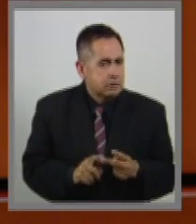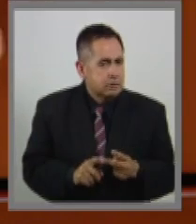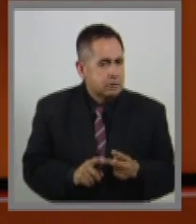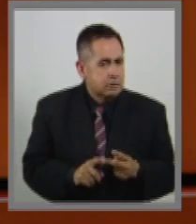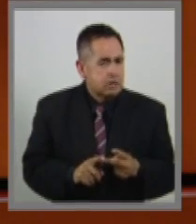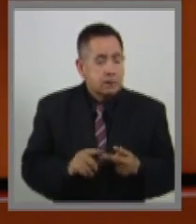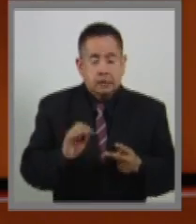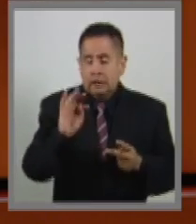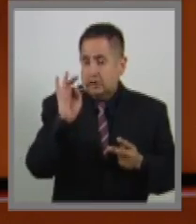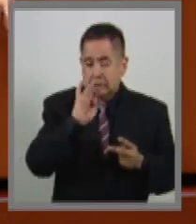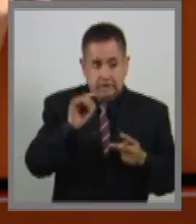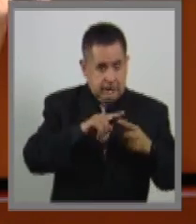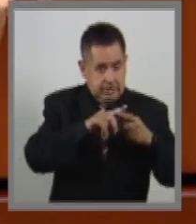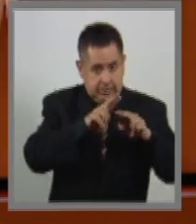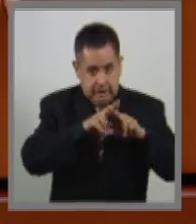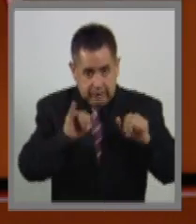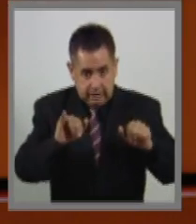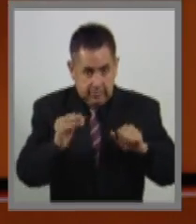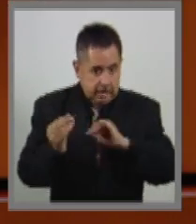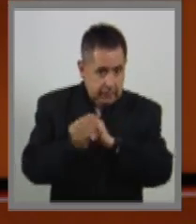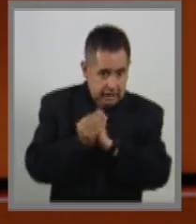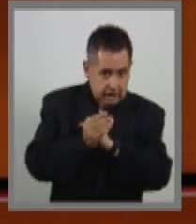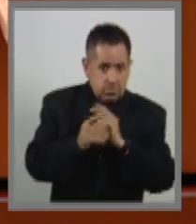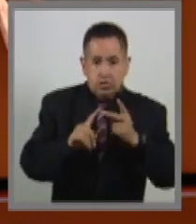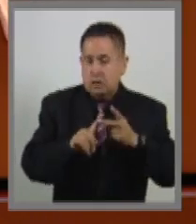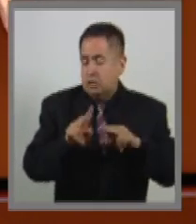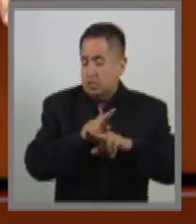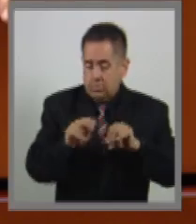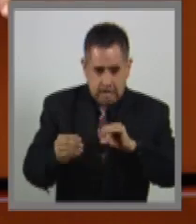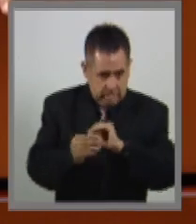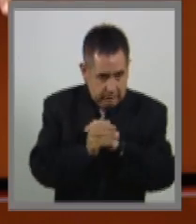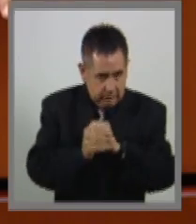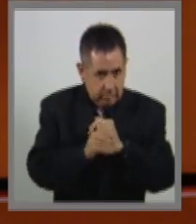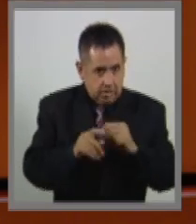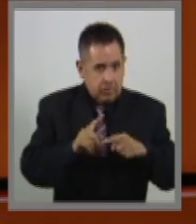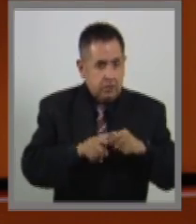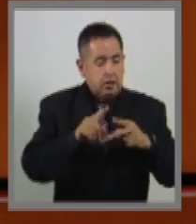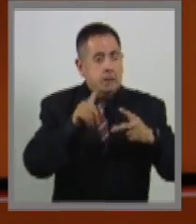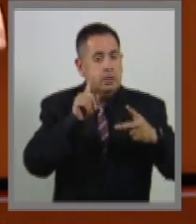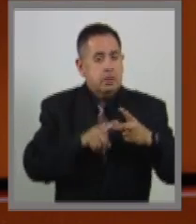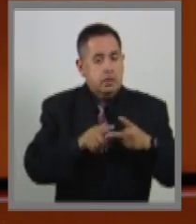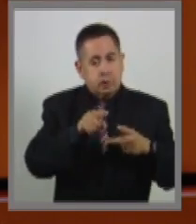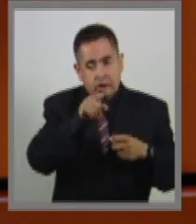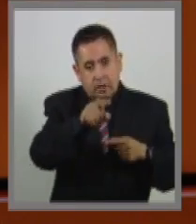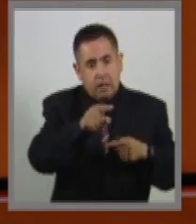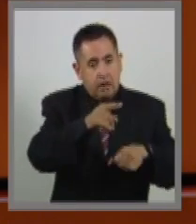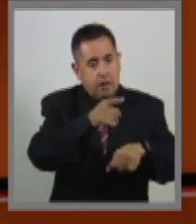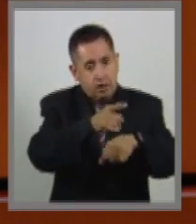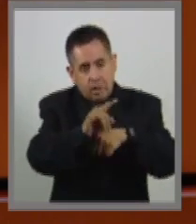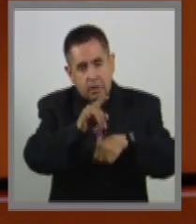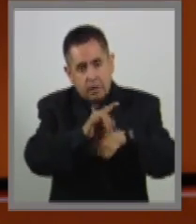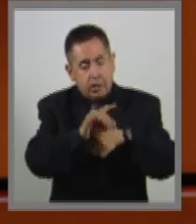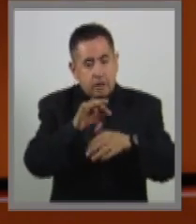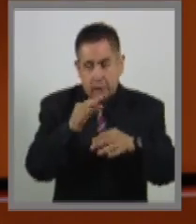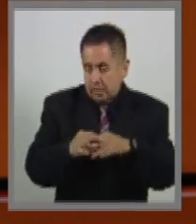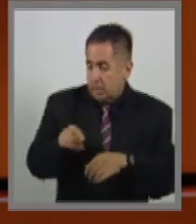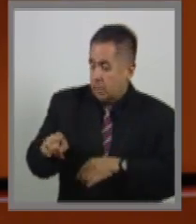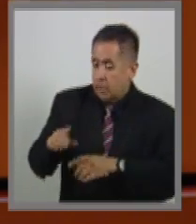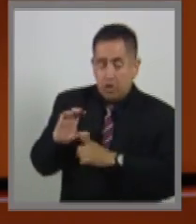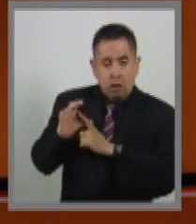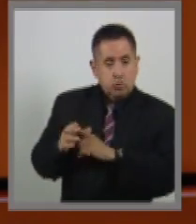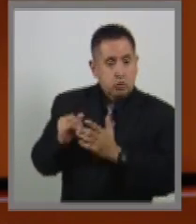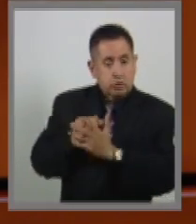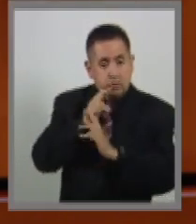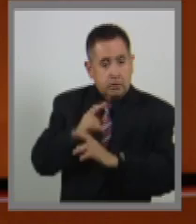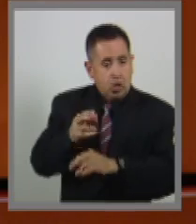Y cuando ni así la mesa directiva, habiendo caído en incumplimiento las comisiones de